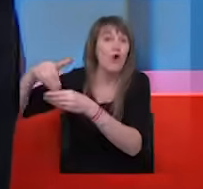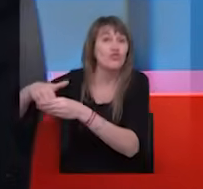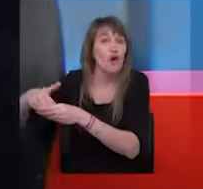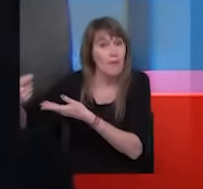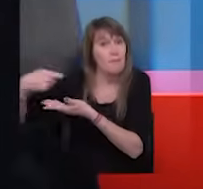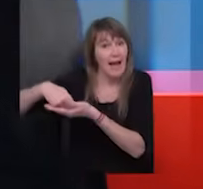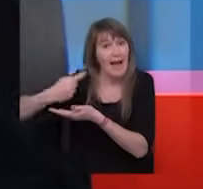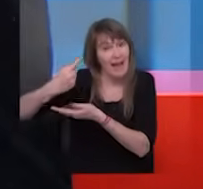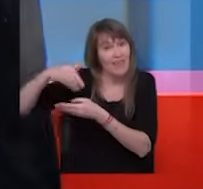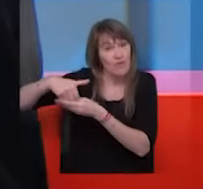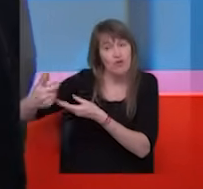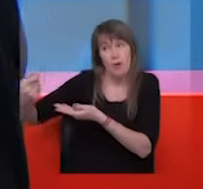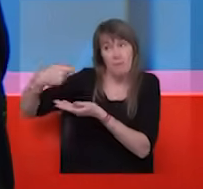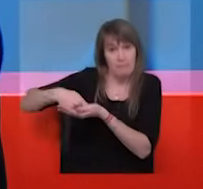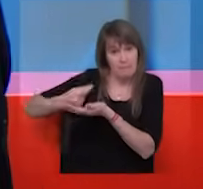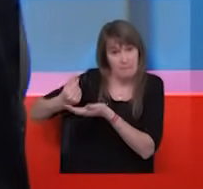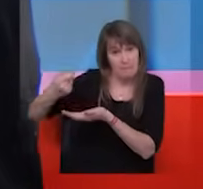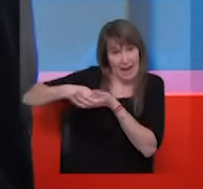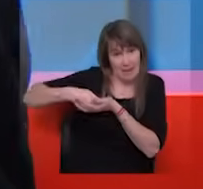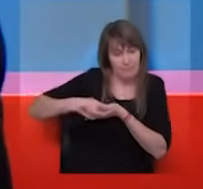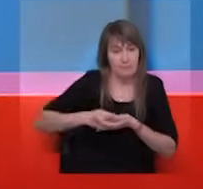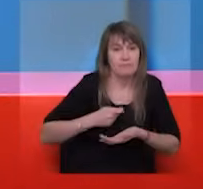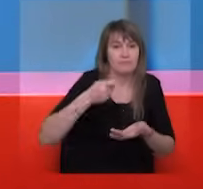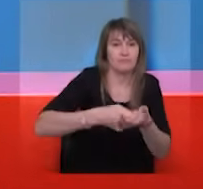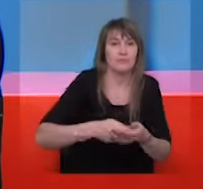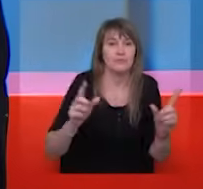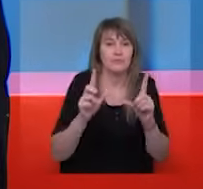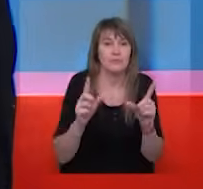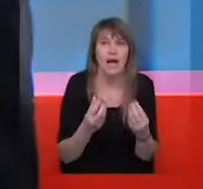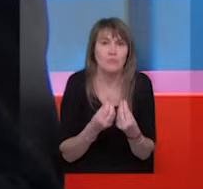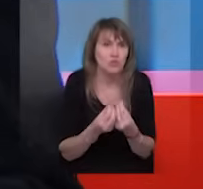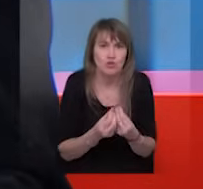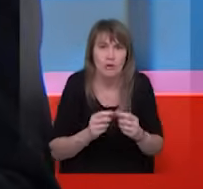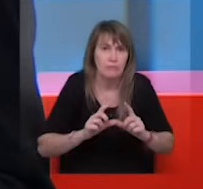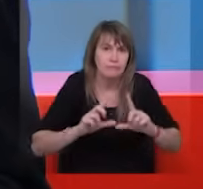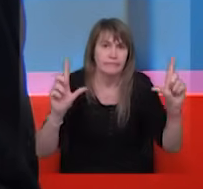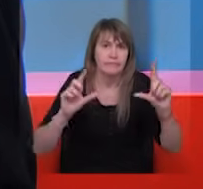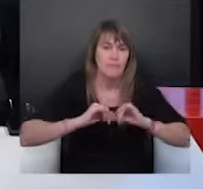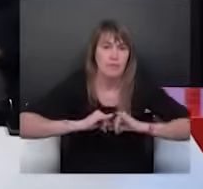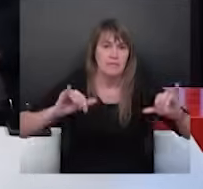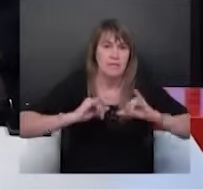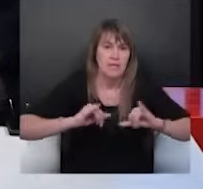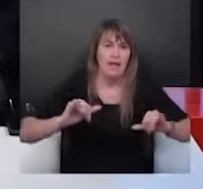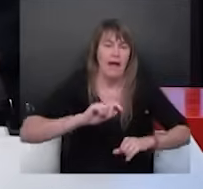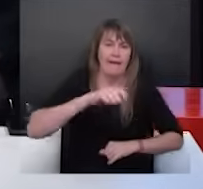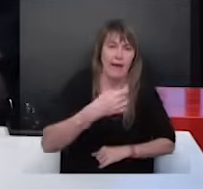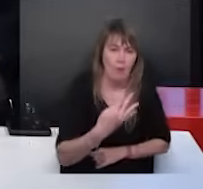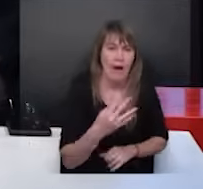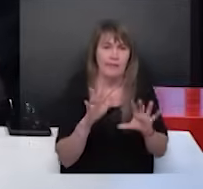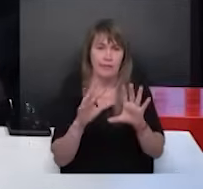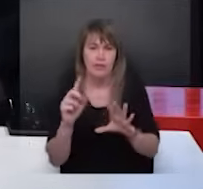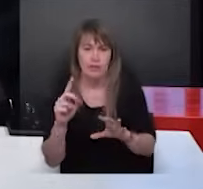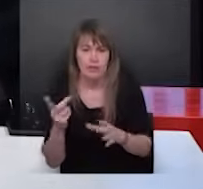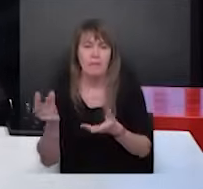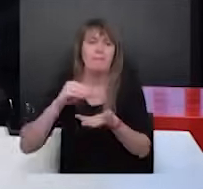una transferencia de dinero que cada 5 años los tres canales reciben entonces obviamente además de otras transferencias que reciben No claro además de